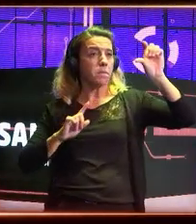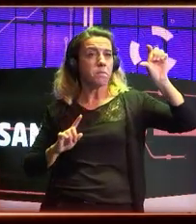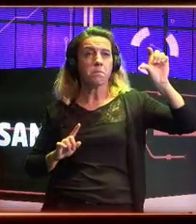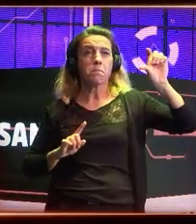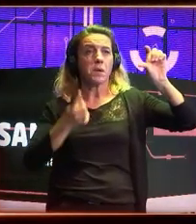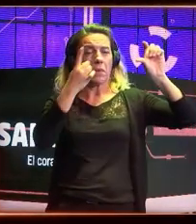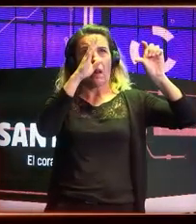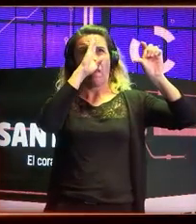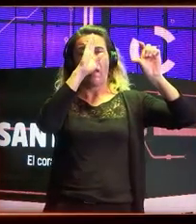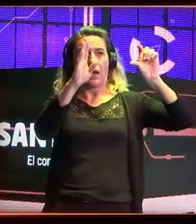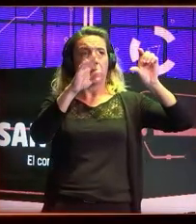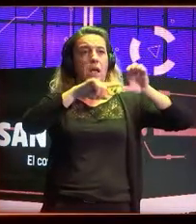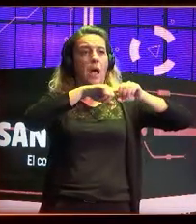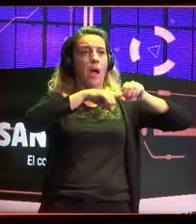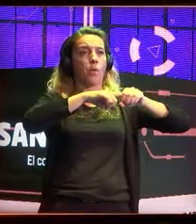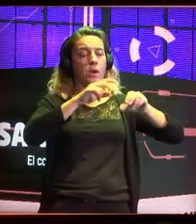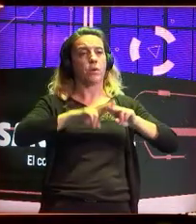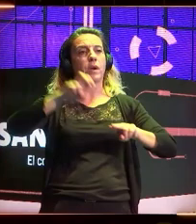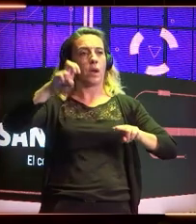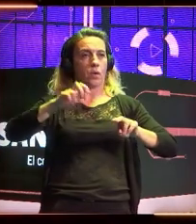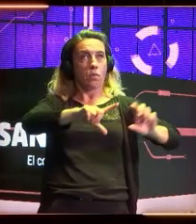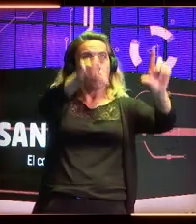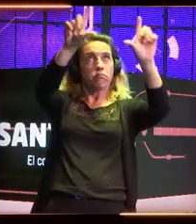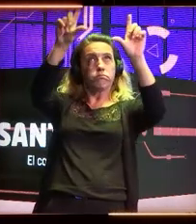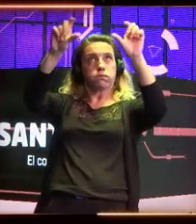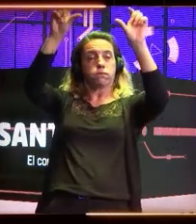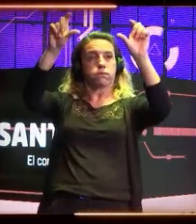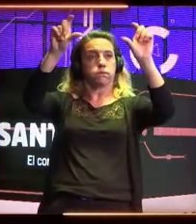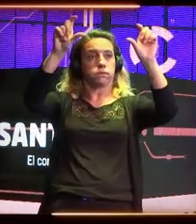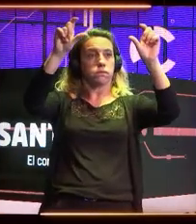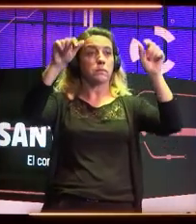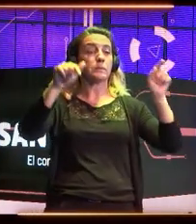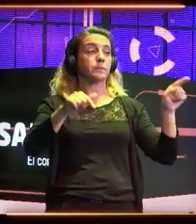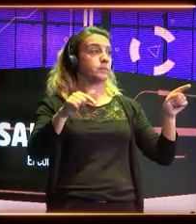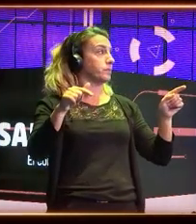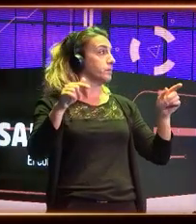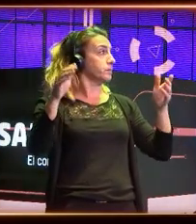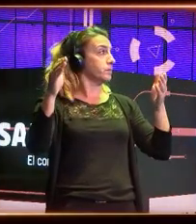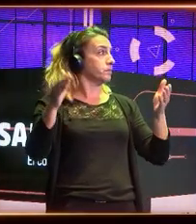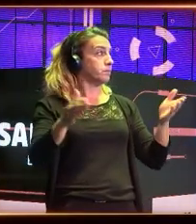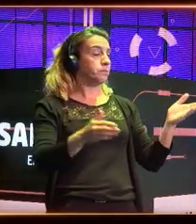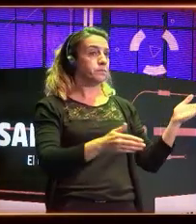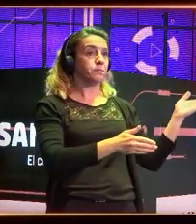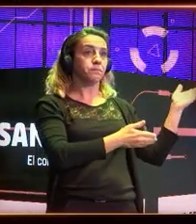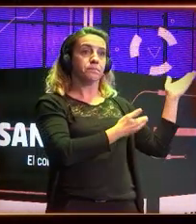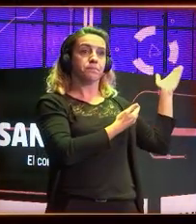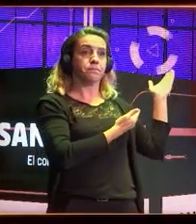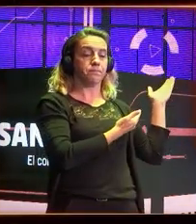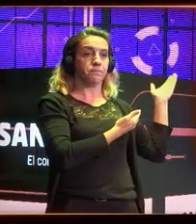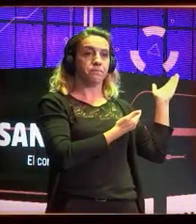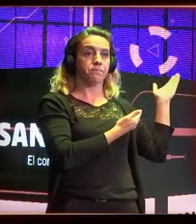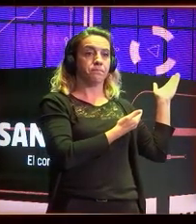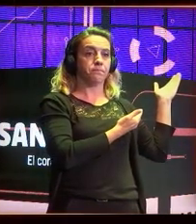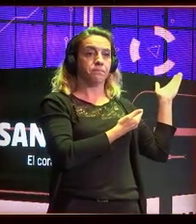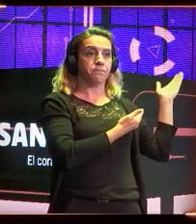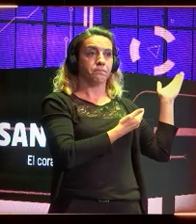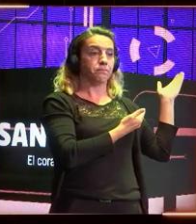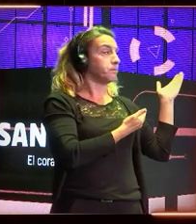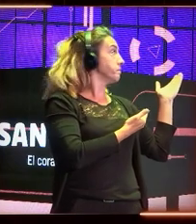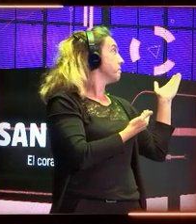ajo negro y es esta cosita de aquí que les pongo en la pantalla 3